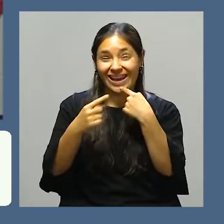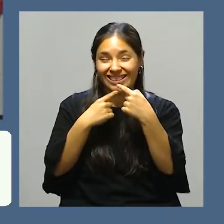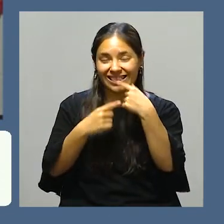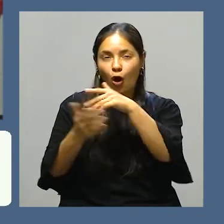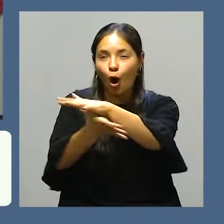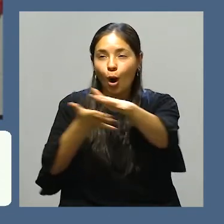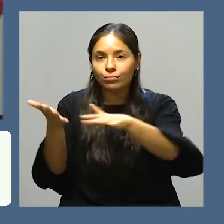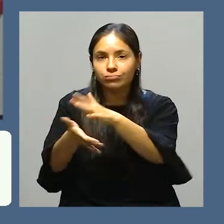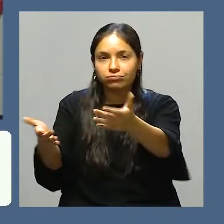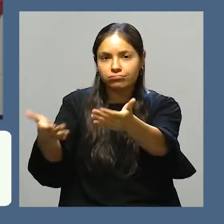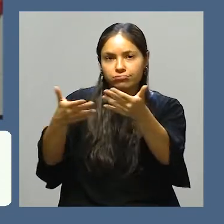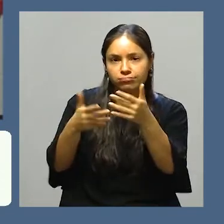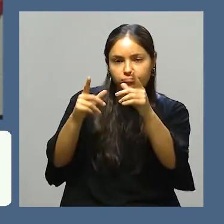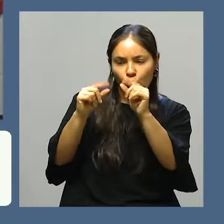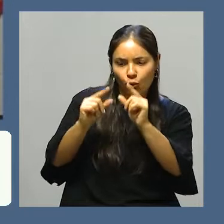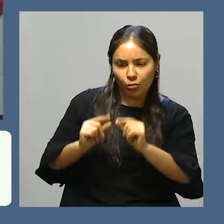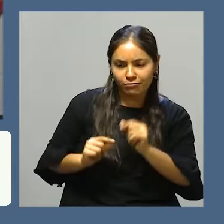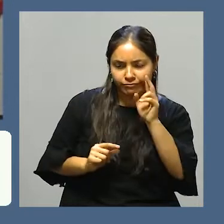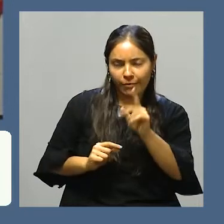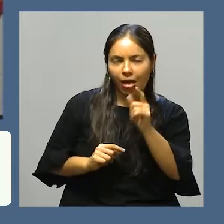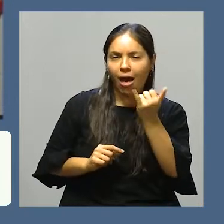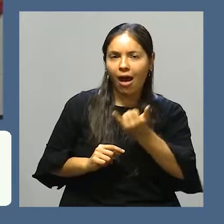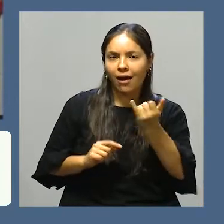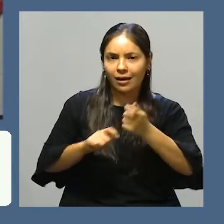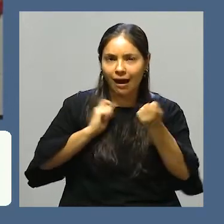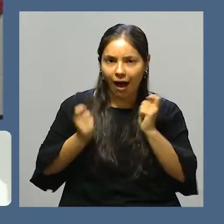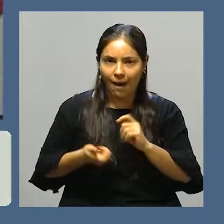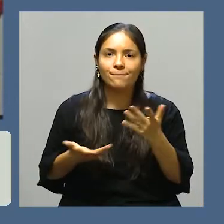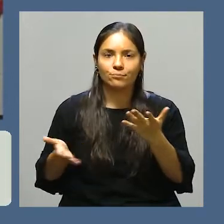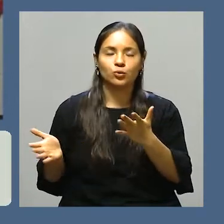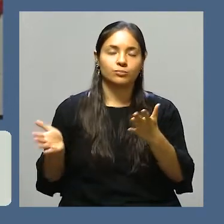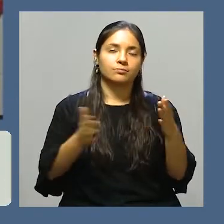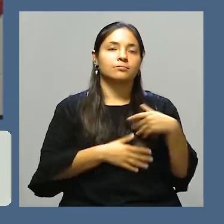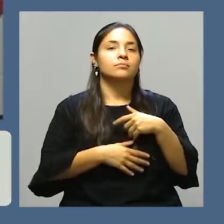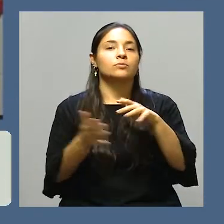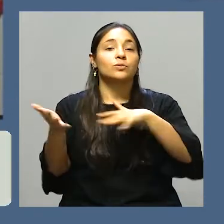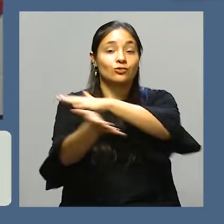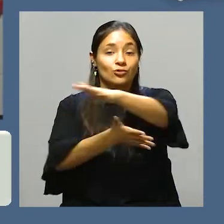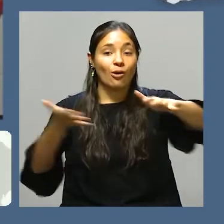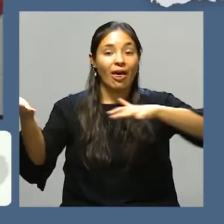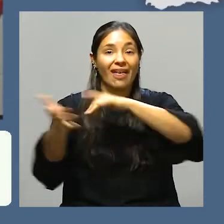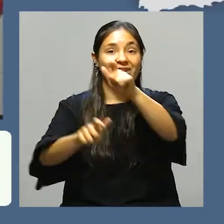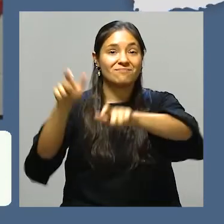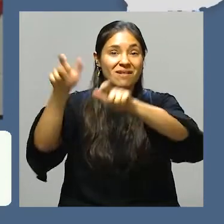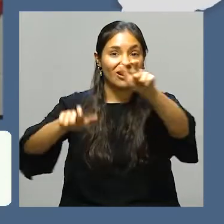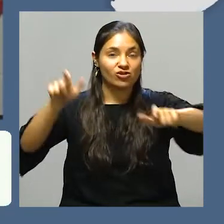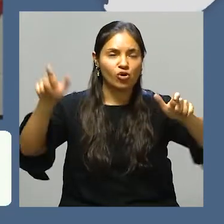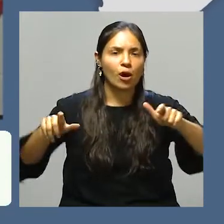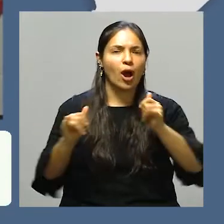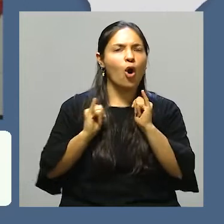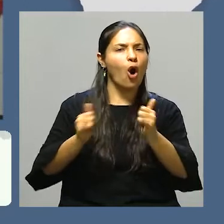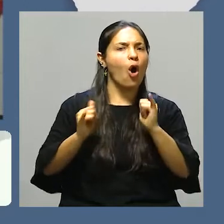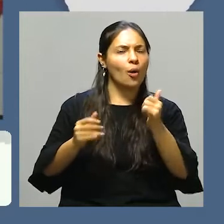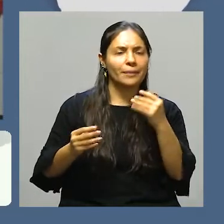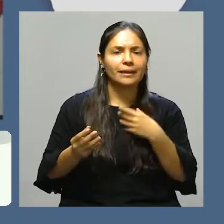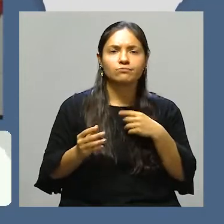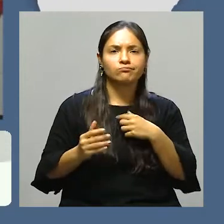obligatorio y si entienden que este descontento social que tienen en Colombia puede impactar en la gente que vaya a emitir el sufragio el próximo fin de